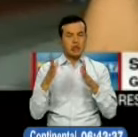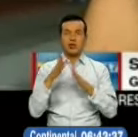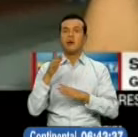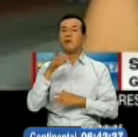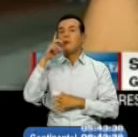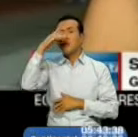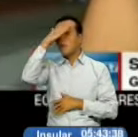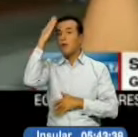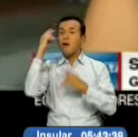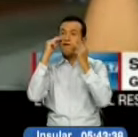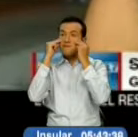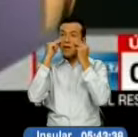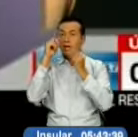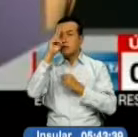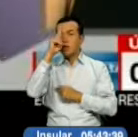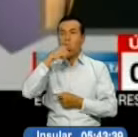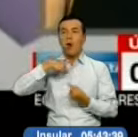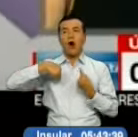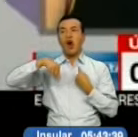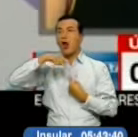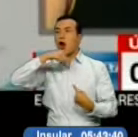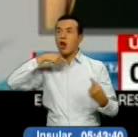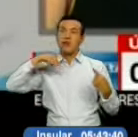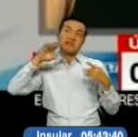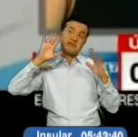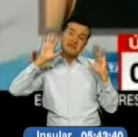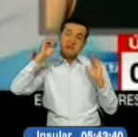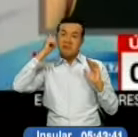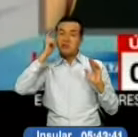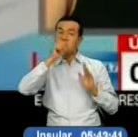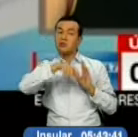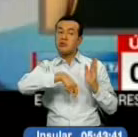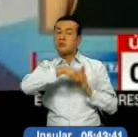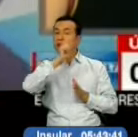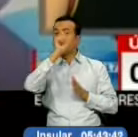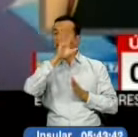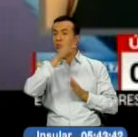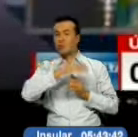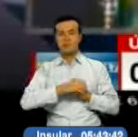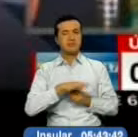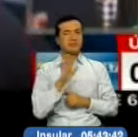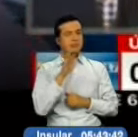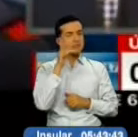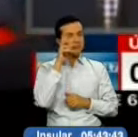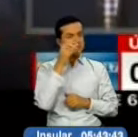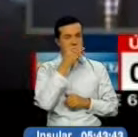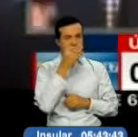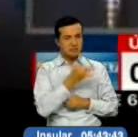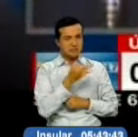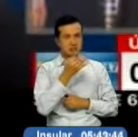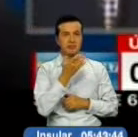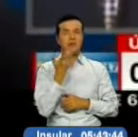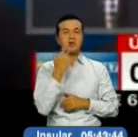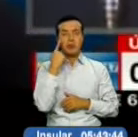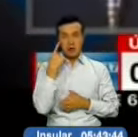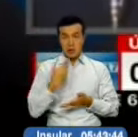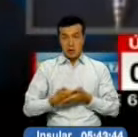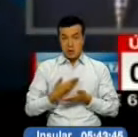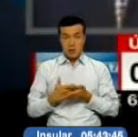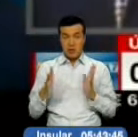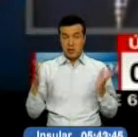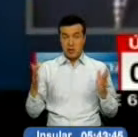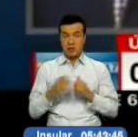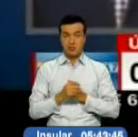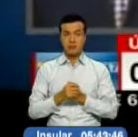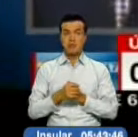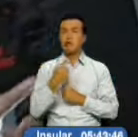mientras que Páez la evadía. Puede haber sido una voz no autorizada. Le aseguro que no. Andrés Páez, sin presentar prueba alguna en dicha entrevista,